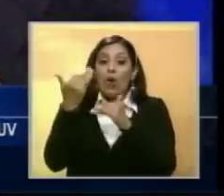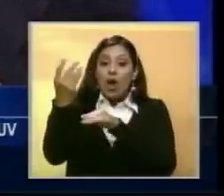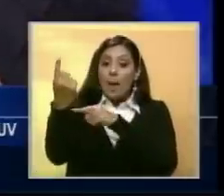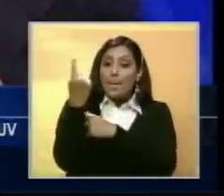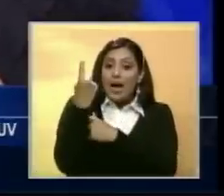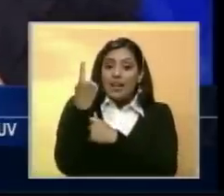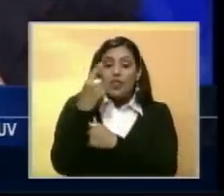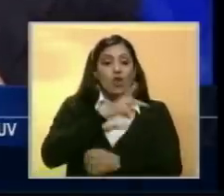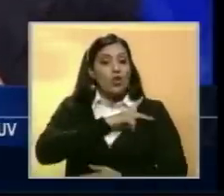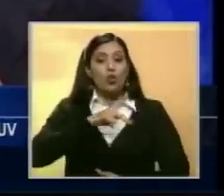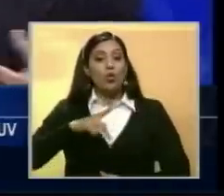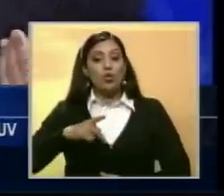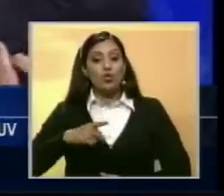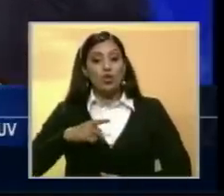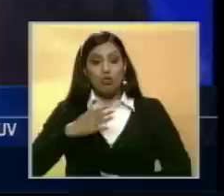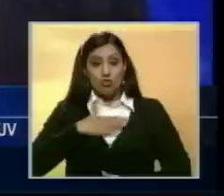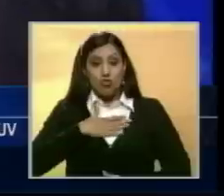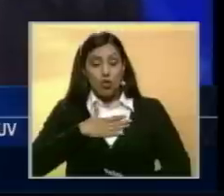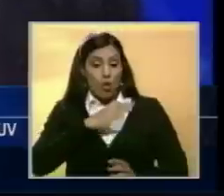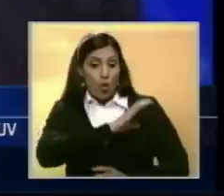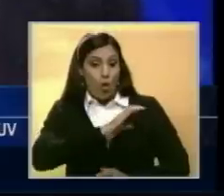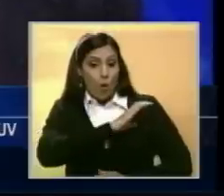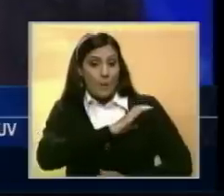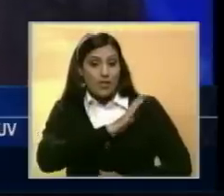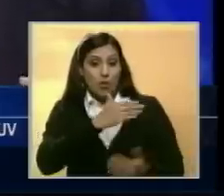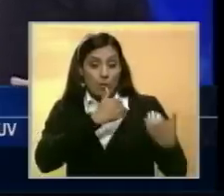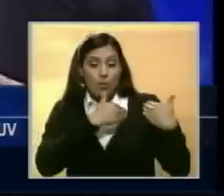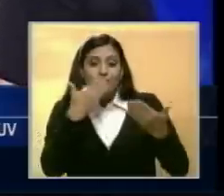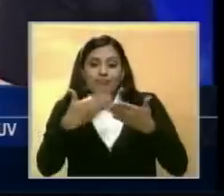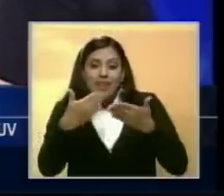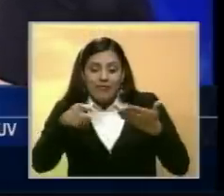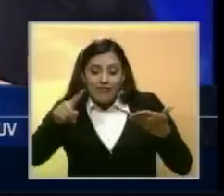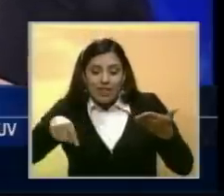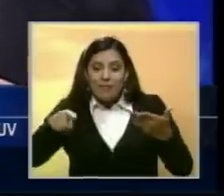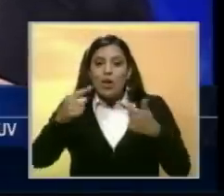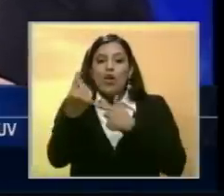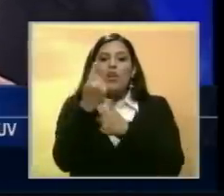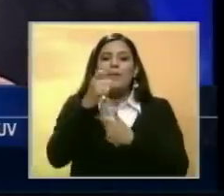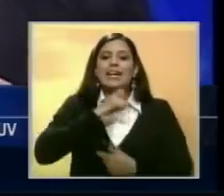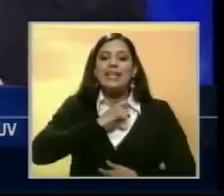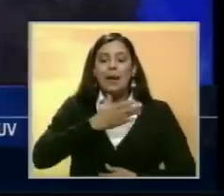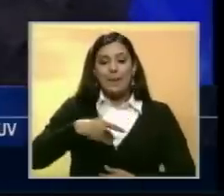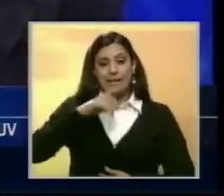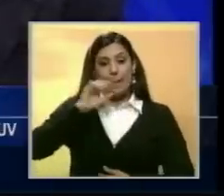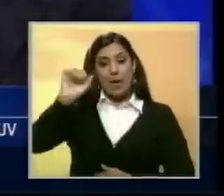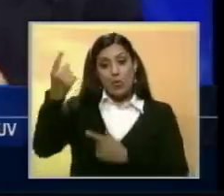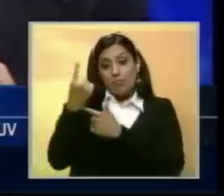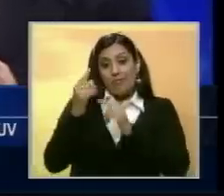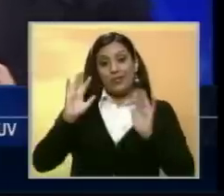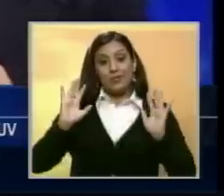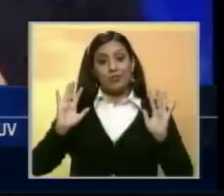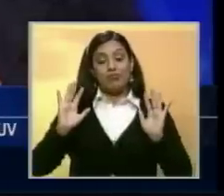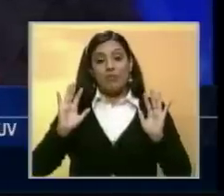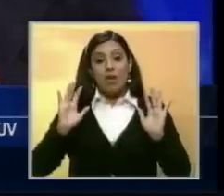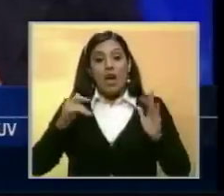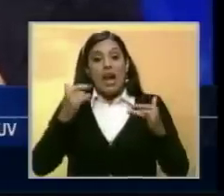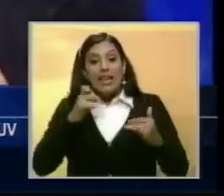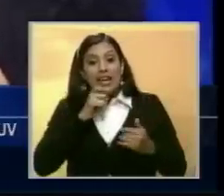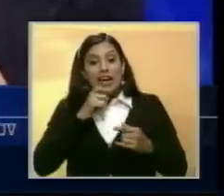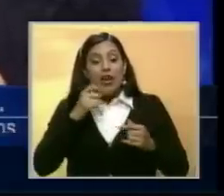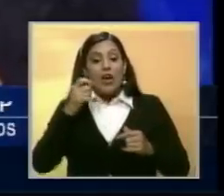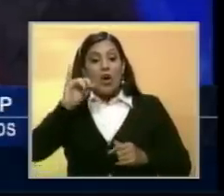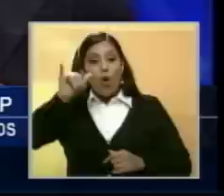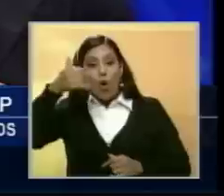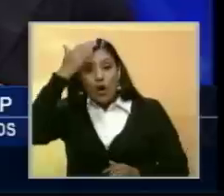Nosotros no... Yo soy miembro de la comisión de verificación que nombró el presidente Nicolás Maduro, que preside el compañero